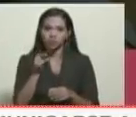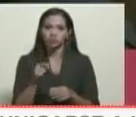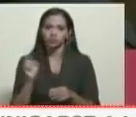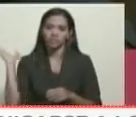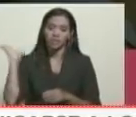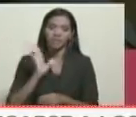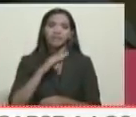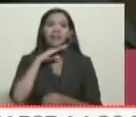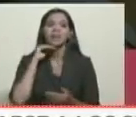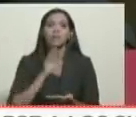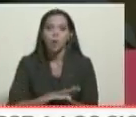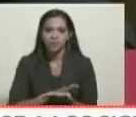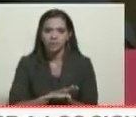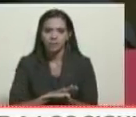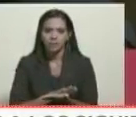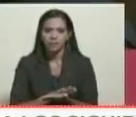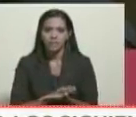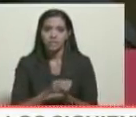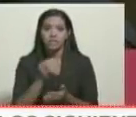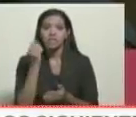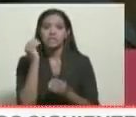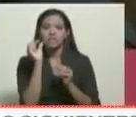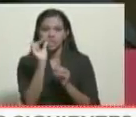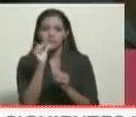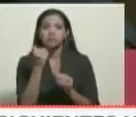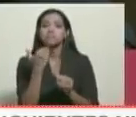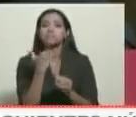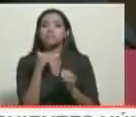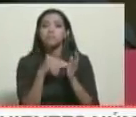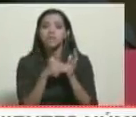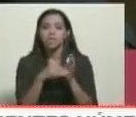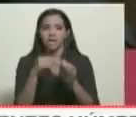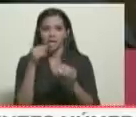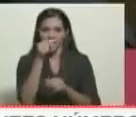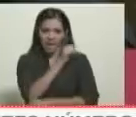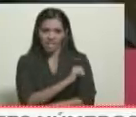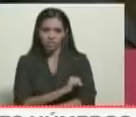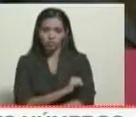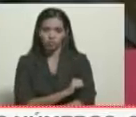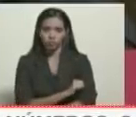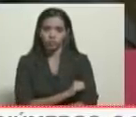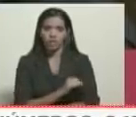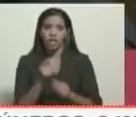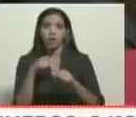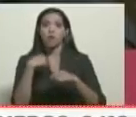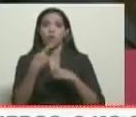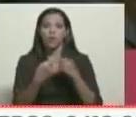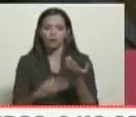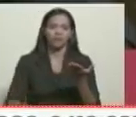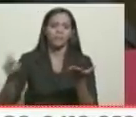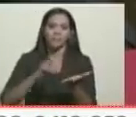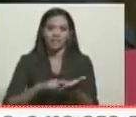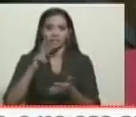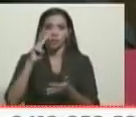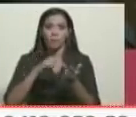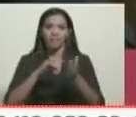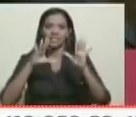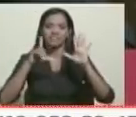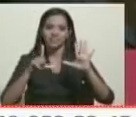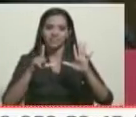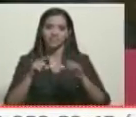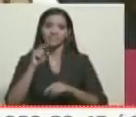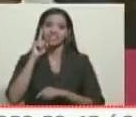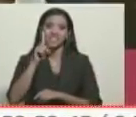muerte y casi 1000 heridos en aquel momento. Luego reincide en el 2017, 140